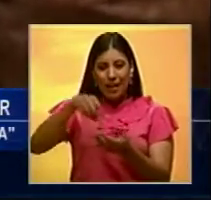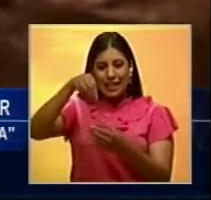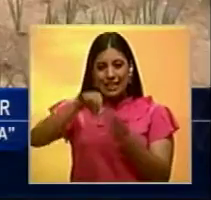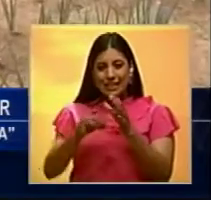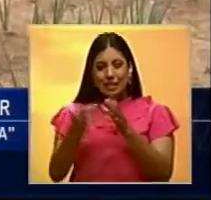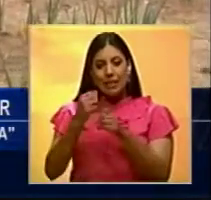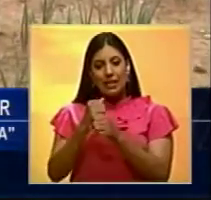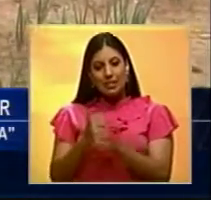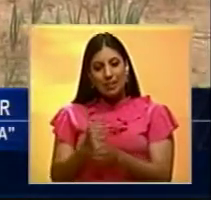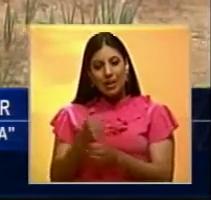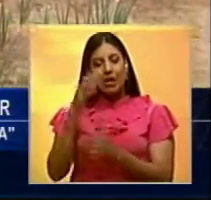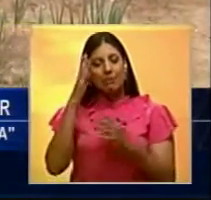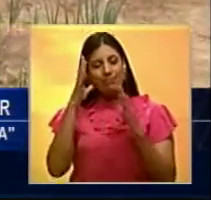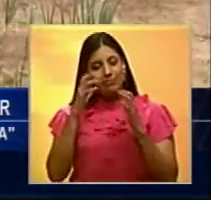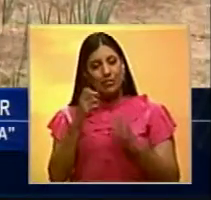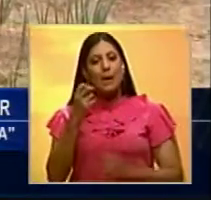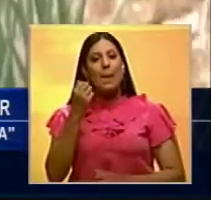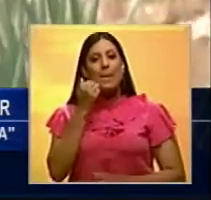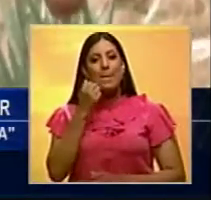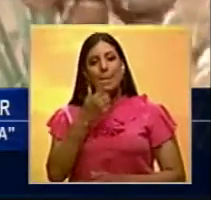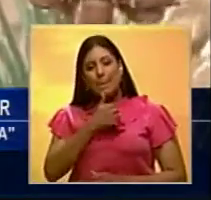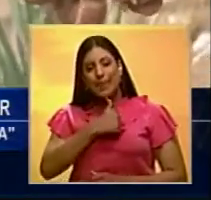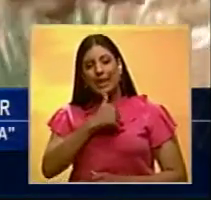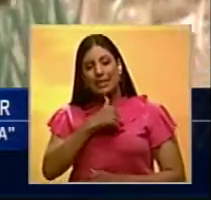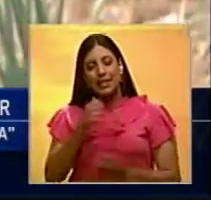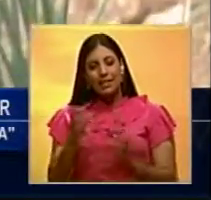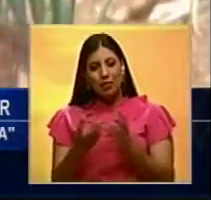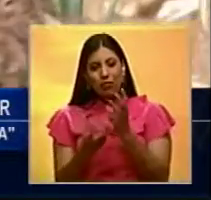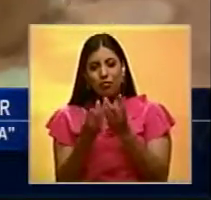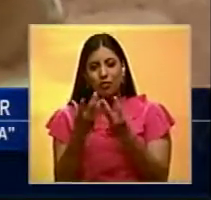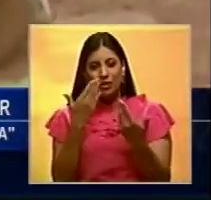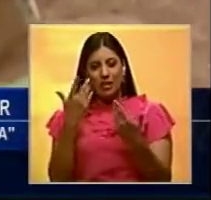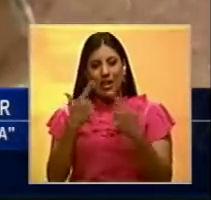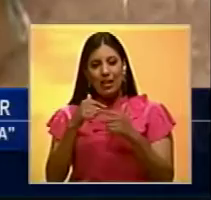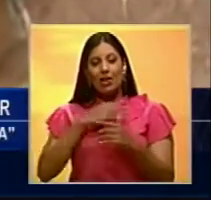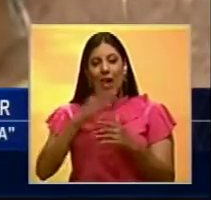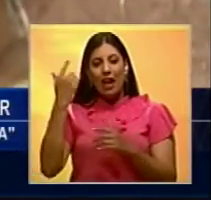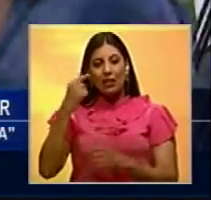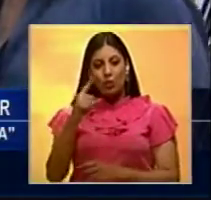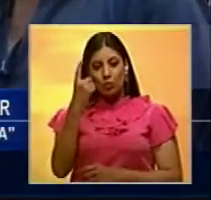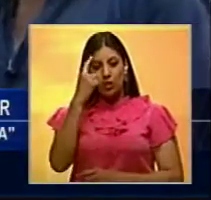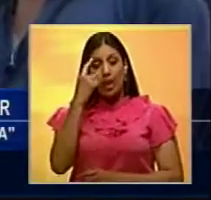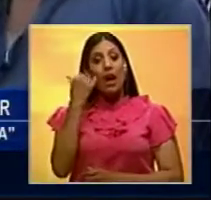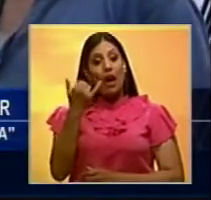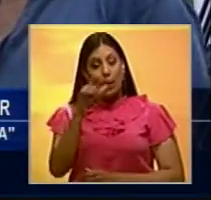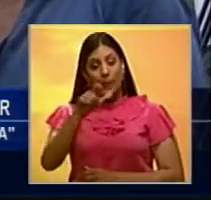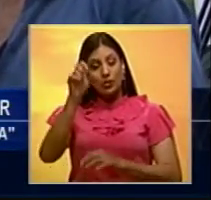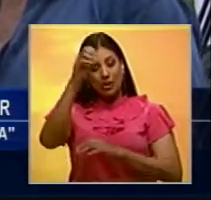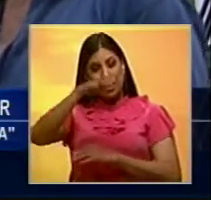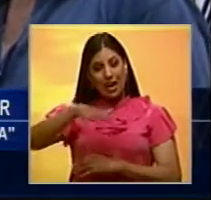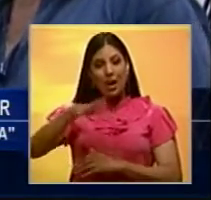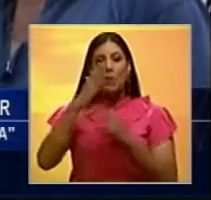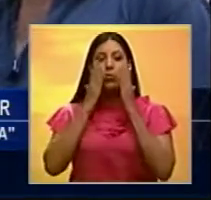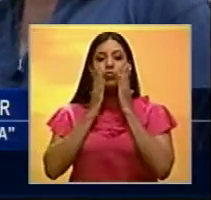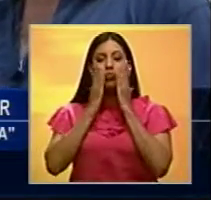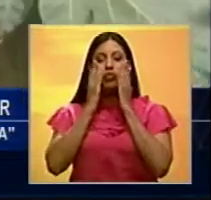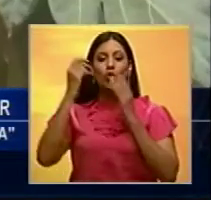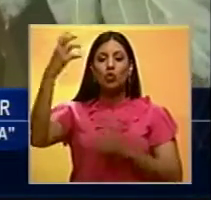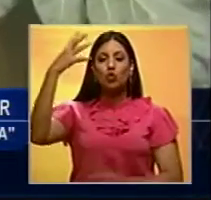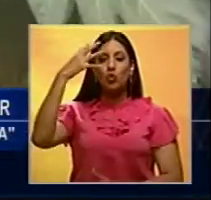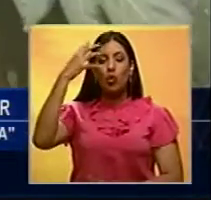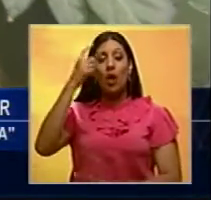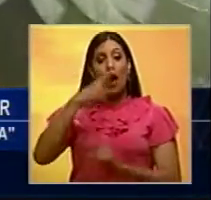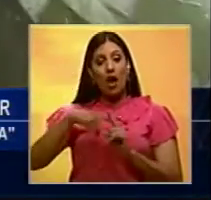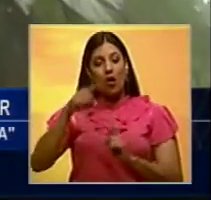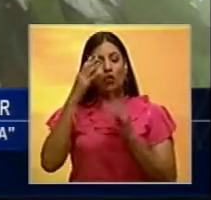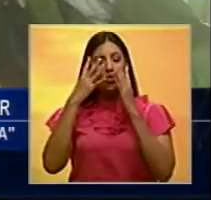semillas, espera con sabia paciencia sentir la alegría de recibir el fruto que sembró un día. Campesino con el rostro bronceado por el sol,